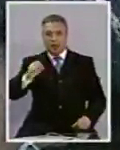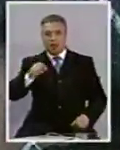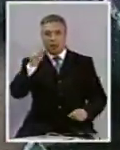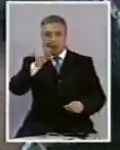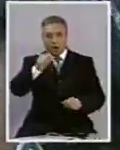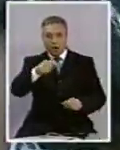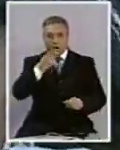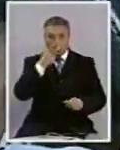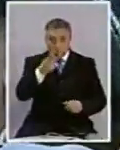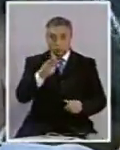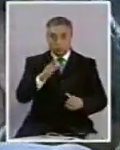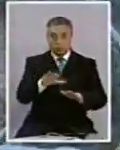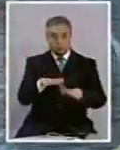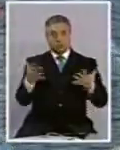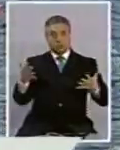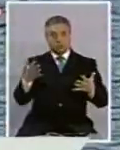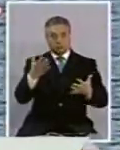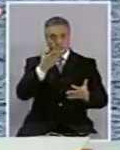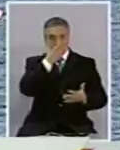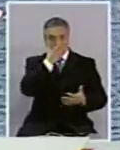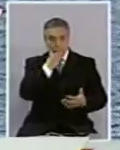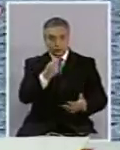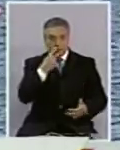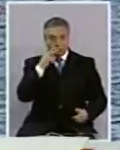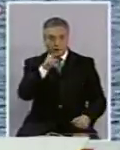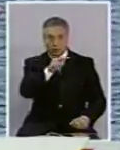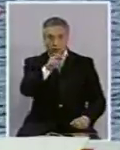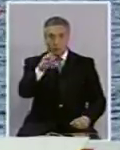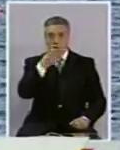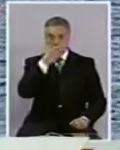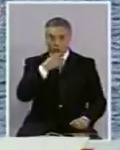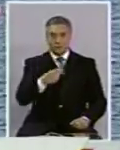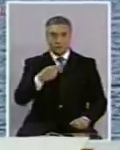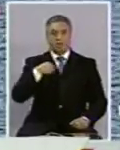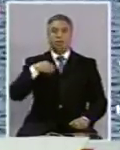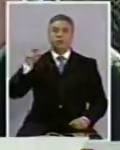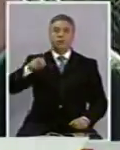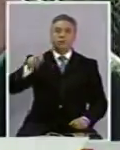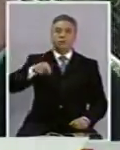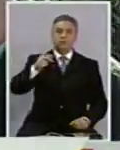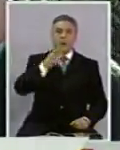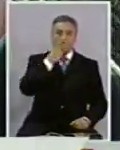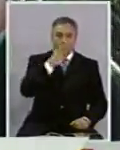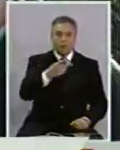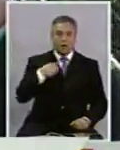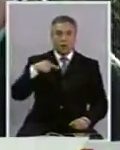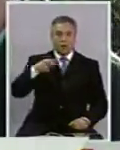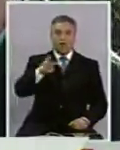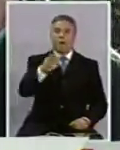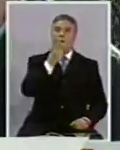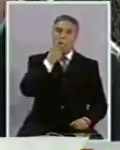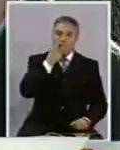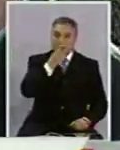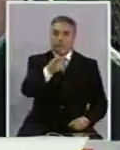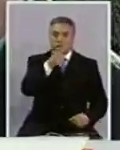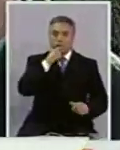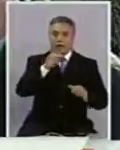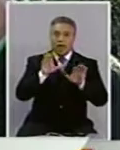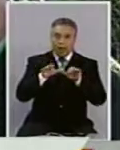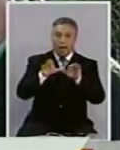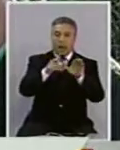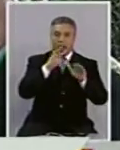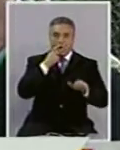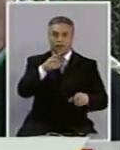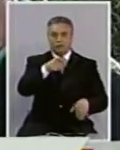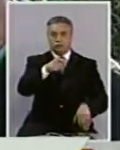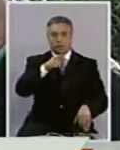regaló algo más. Bonito. Bonito, a veces venimos mirando y yo vine para acá y dije, vamos a ver avestitas